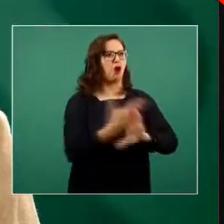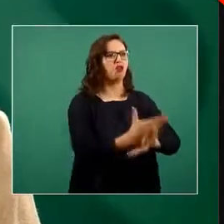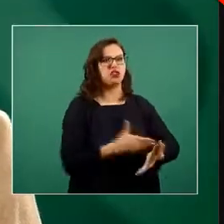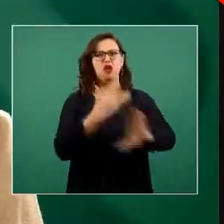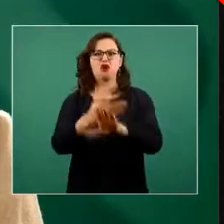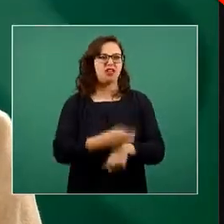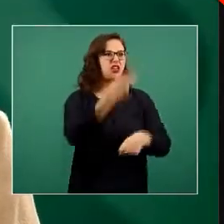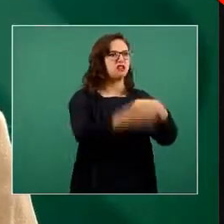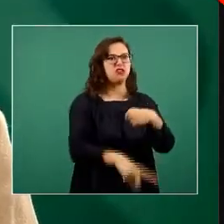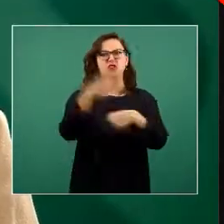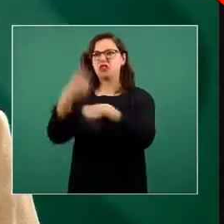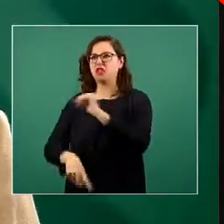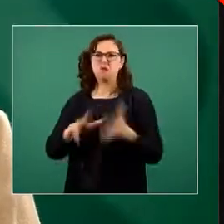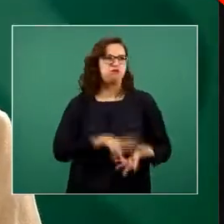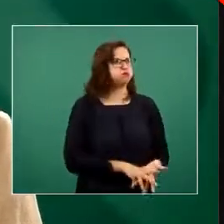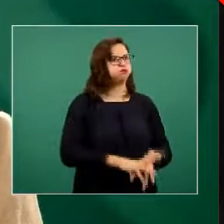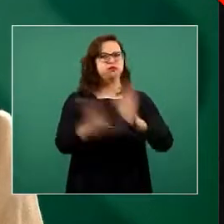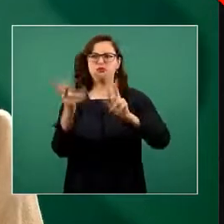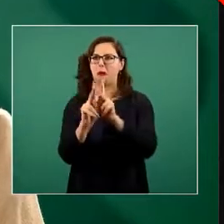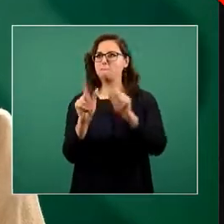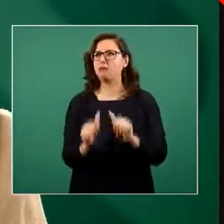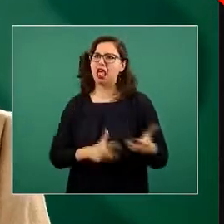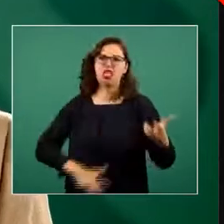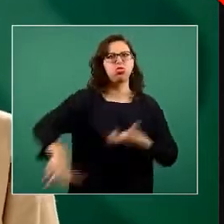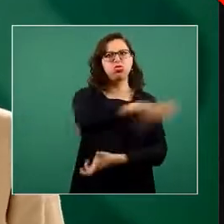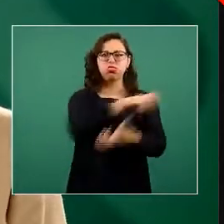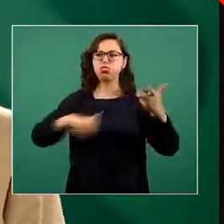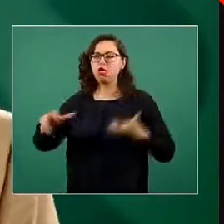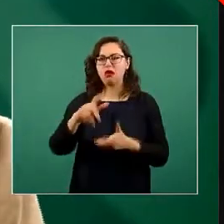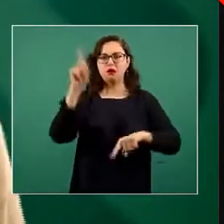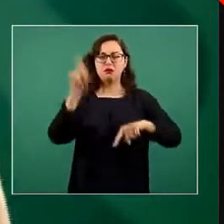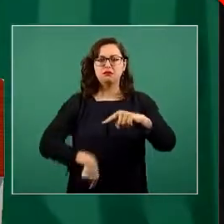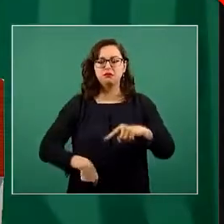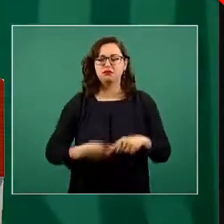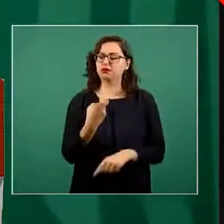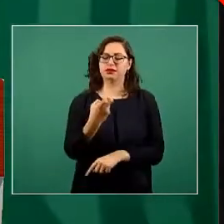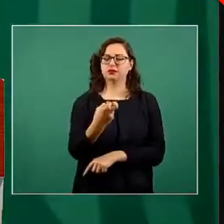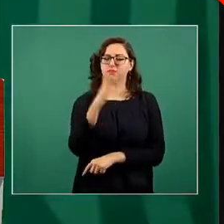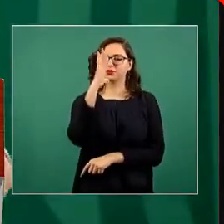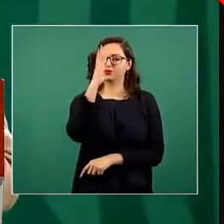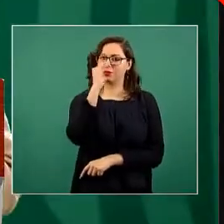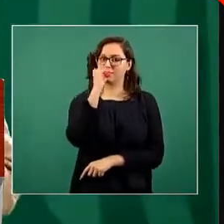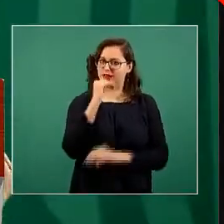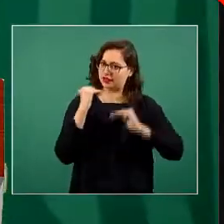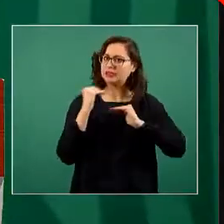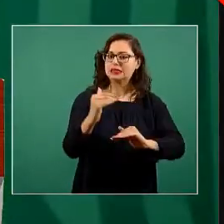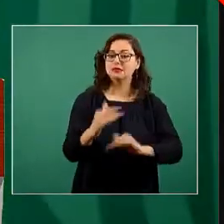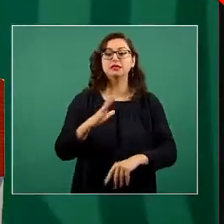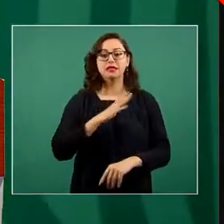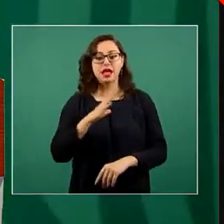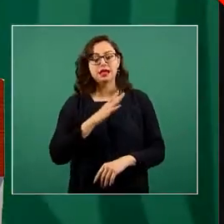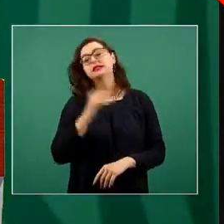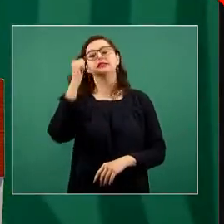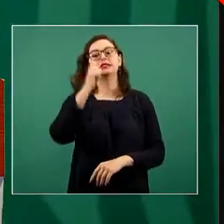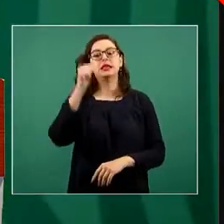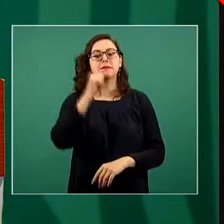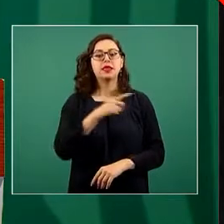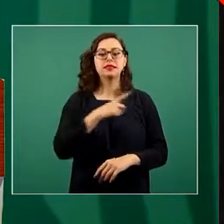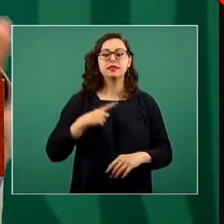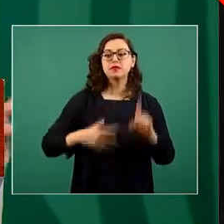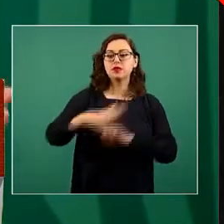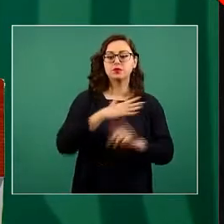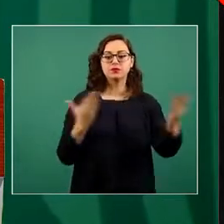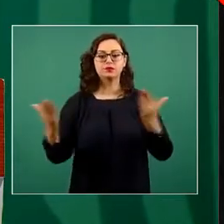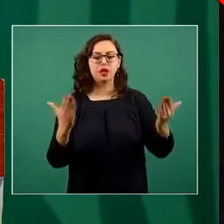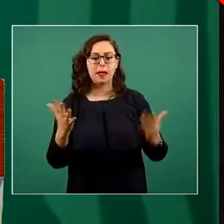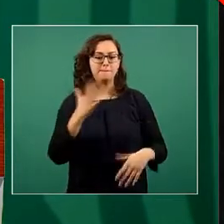cuando afectas la paz social. En fin, hay algún contexto en donde tú tienes que ver y ponderar siempre. Por ejemplo, el